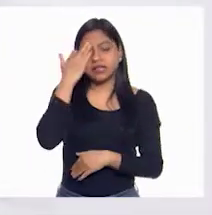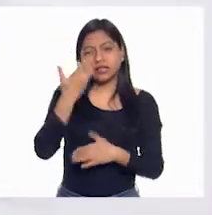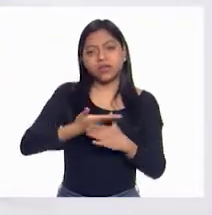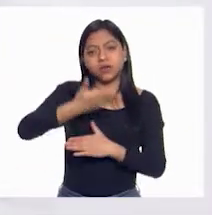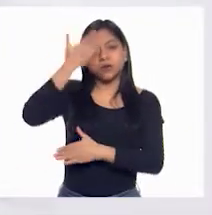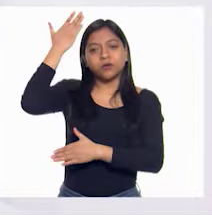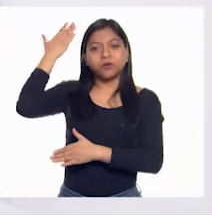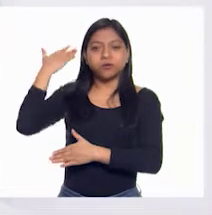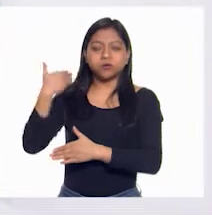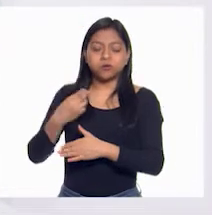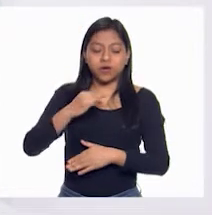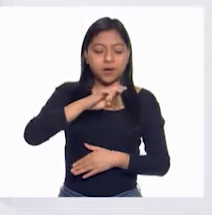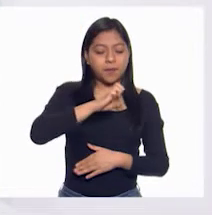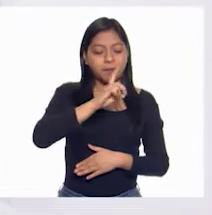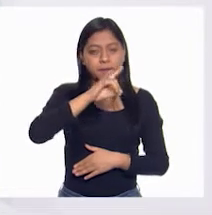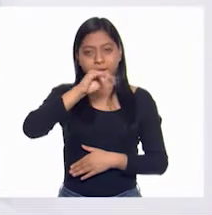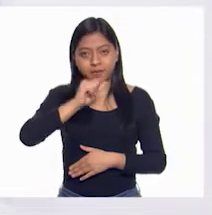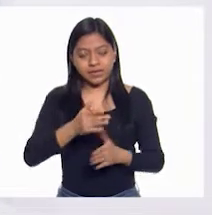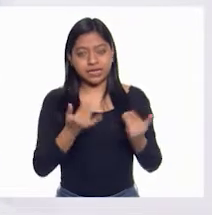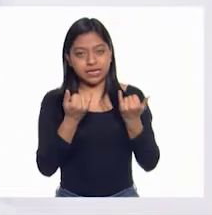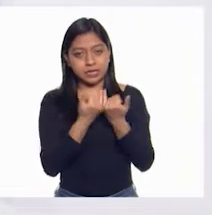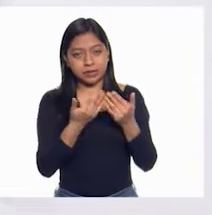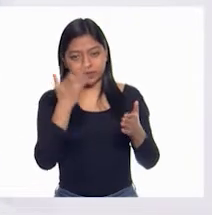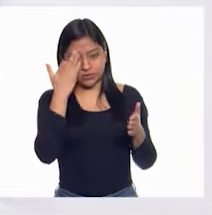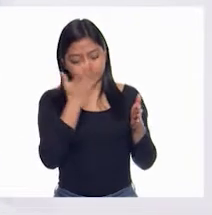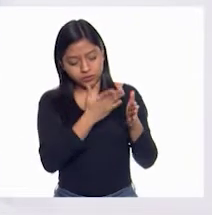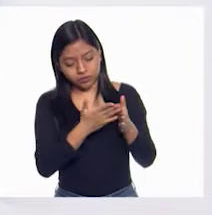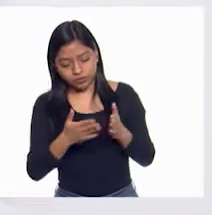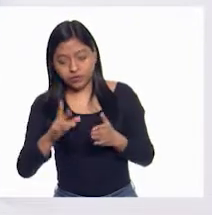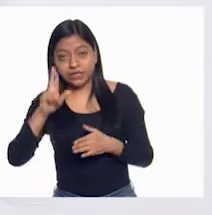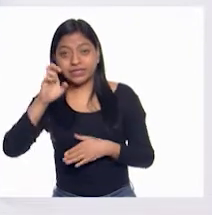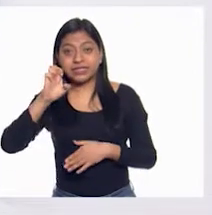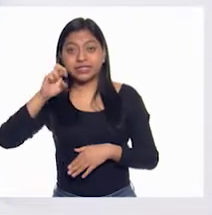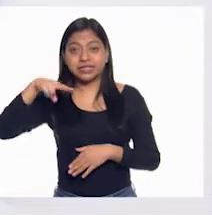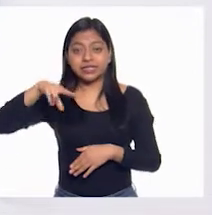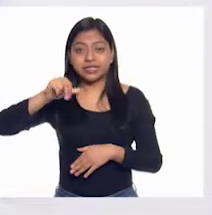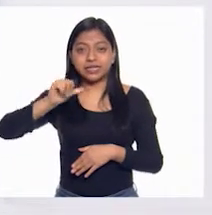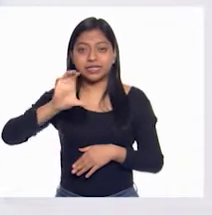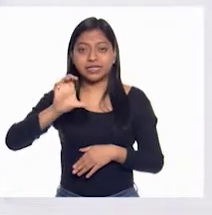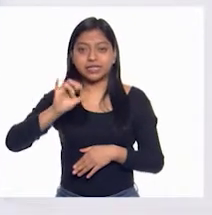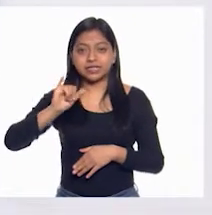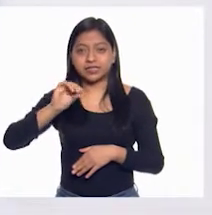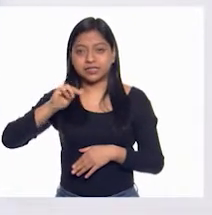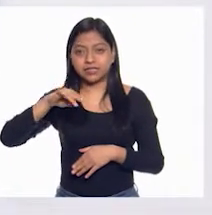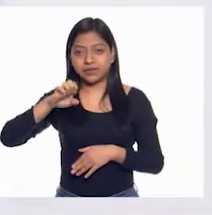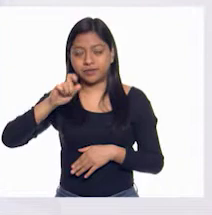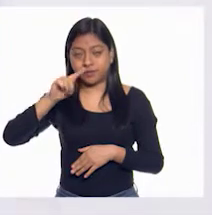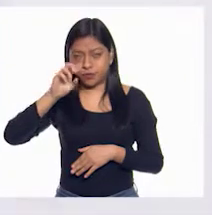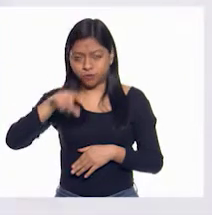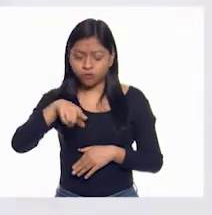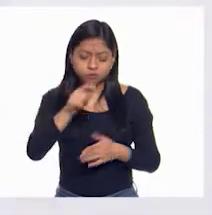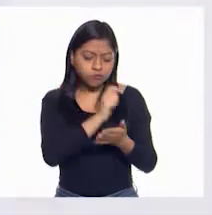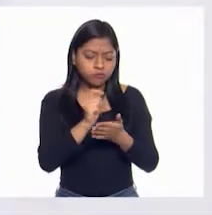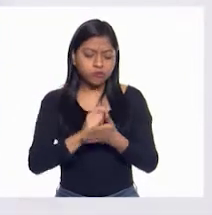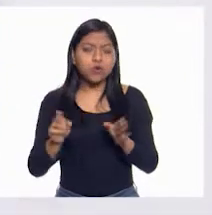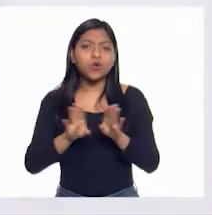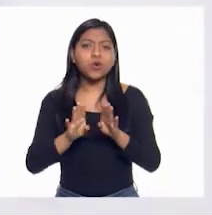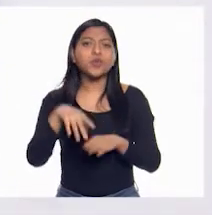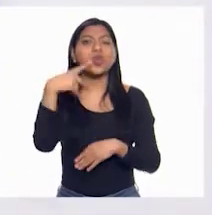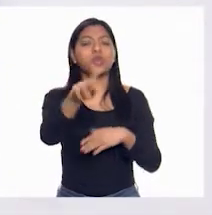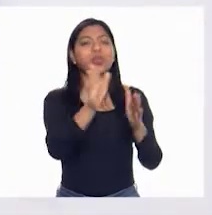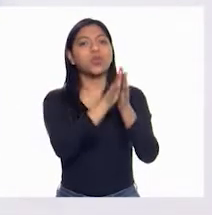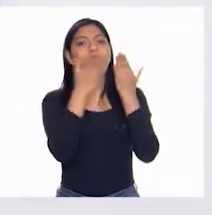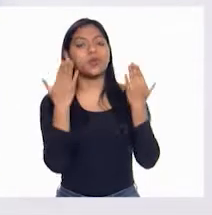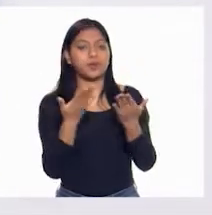Edad Media y el Renacimiento. Apóyense, por supuesto, en su libro de historia. El rotafolio